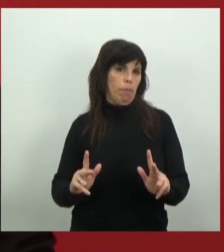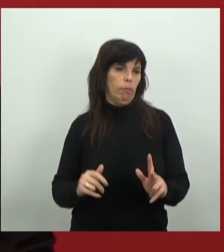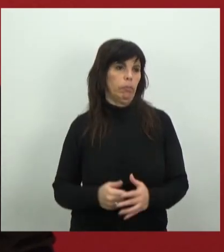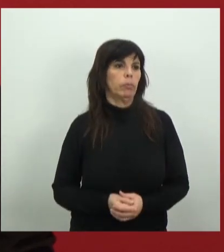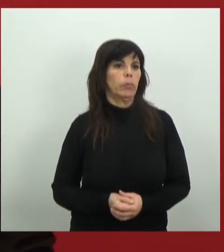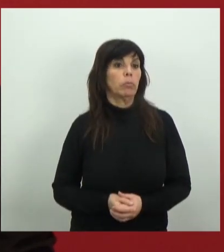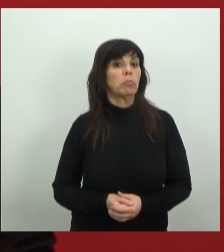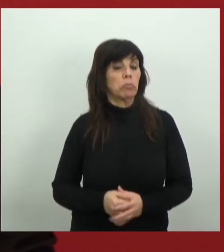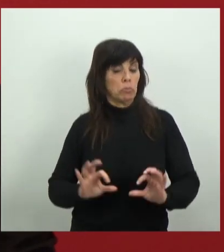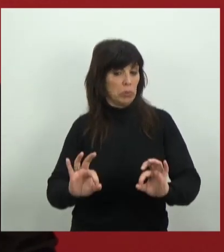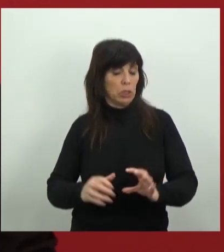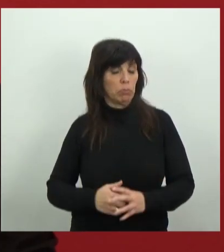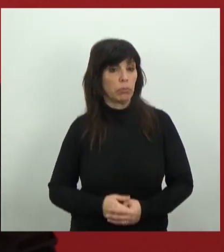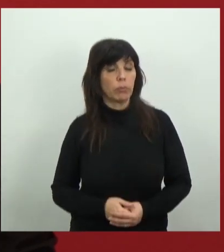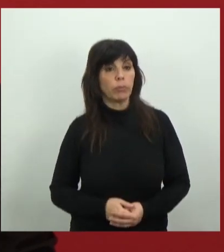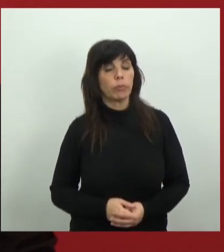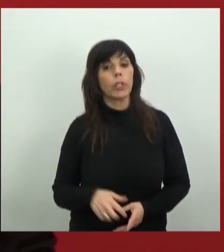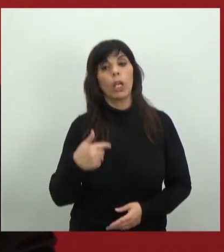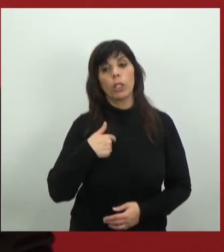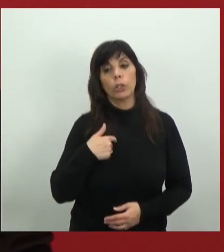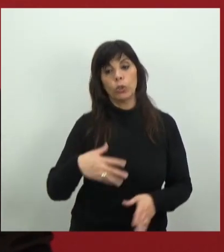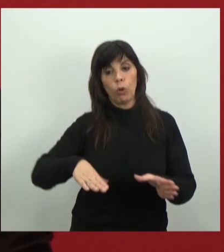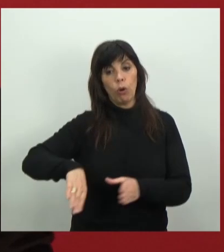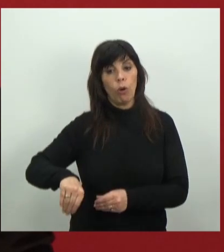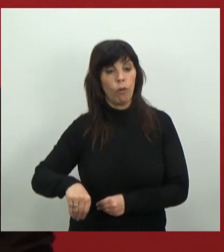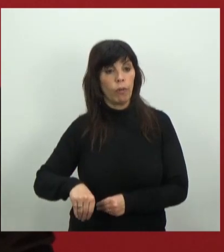Déjame terminar con un ejemplo.